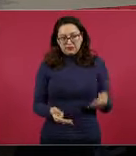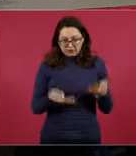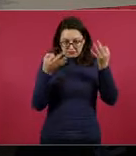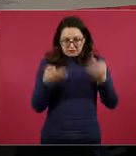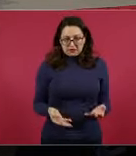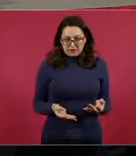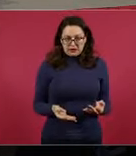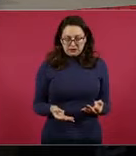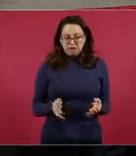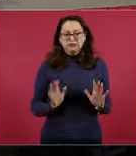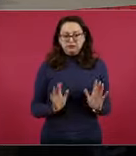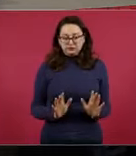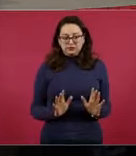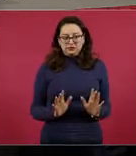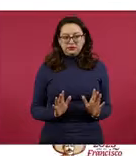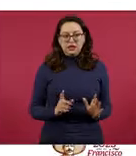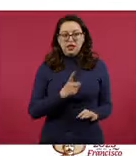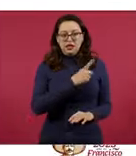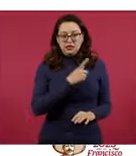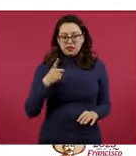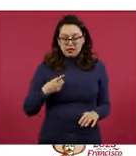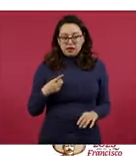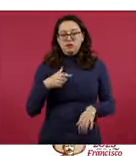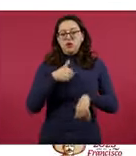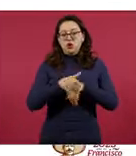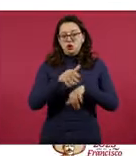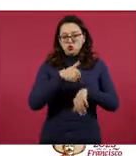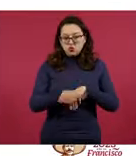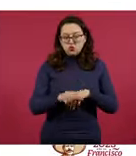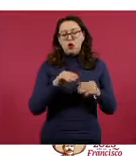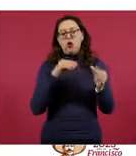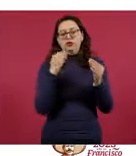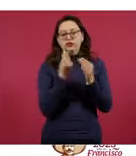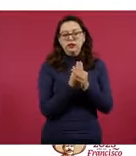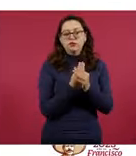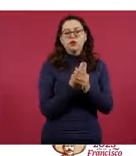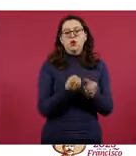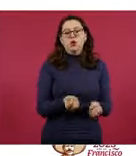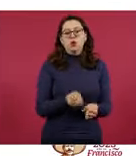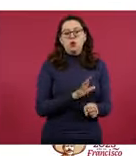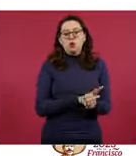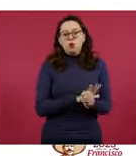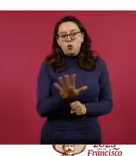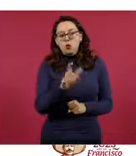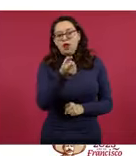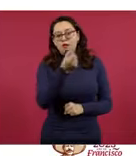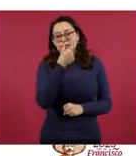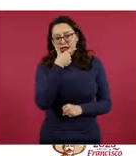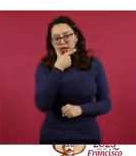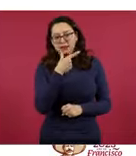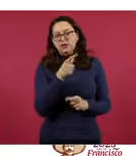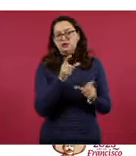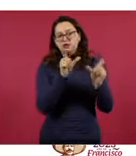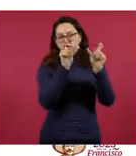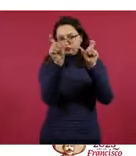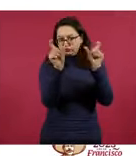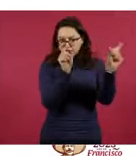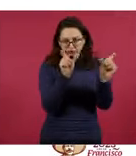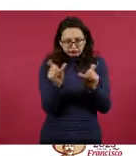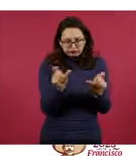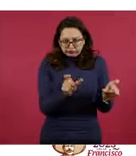una receta que está normada, además, incluye el tipo y el número de medicamentos que está mandando